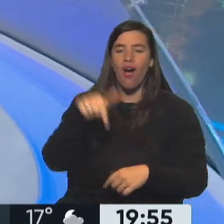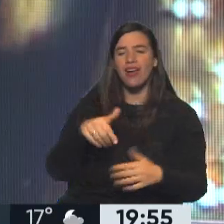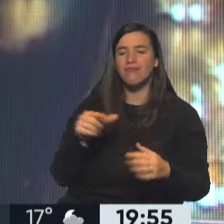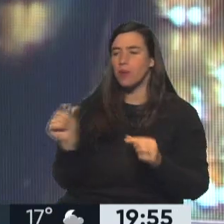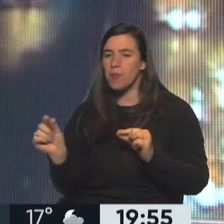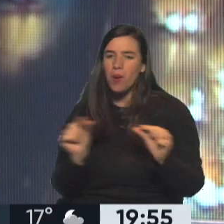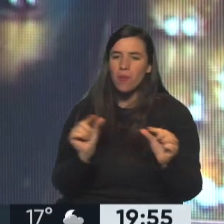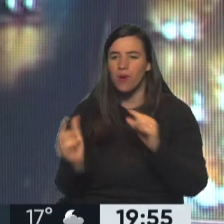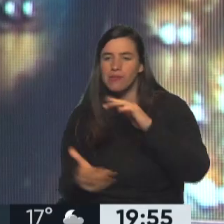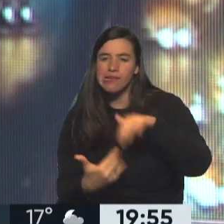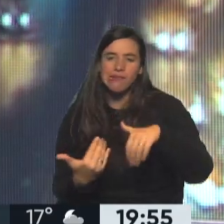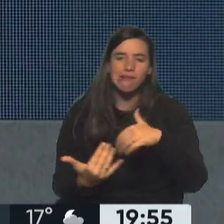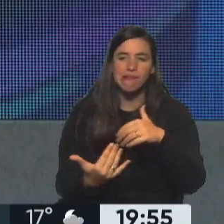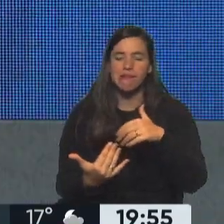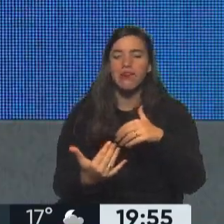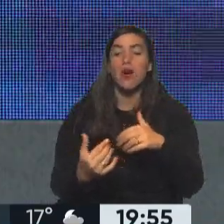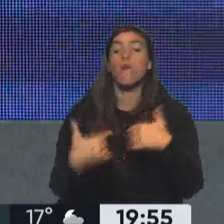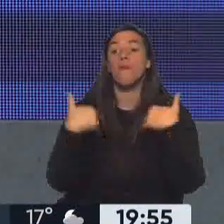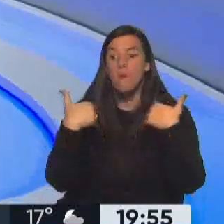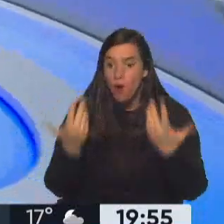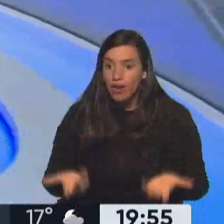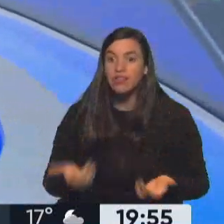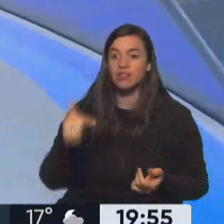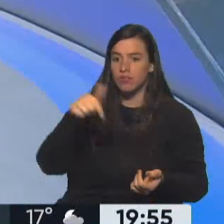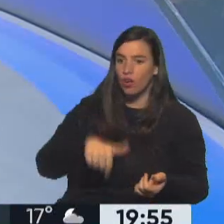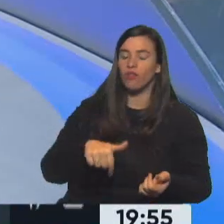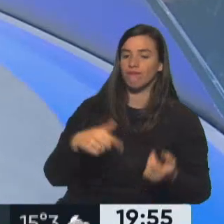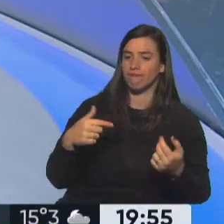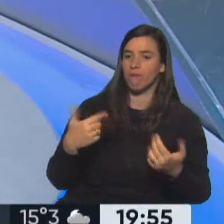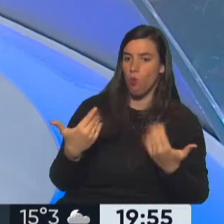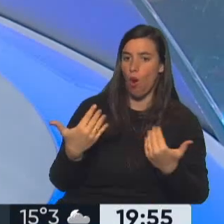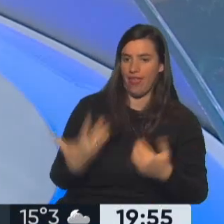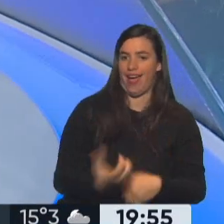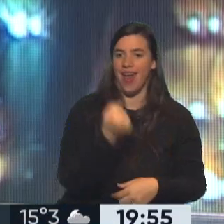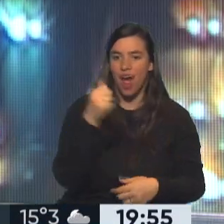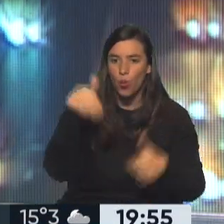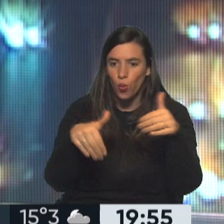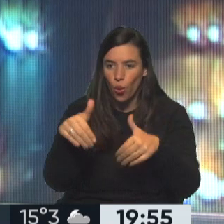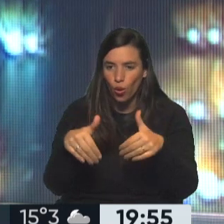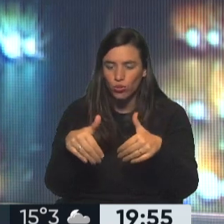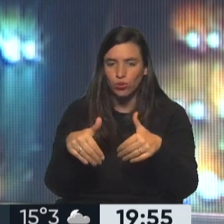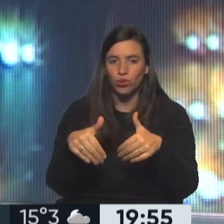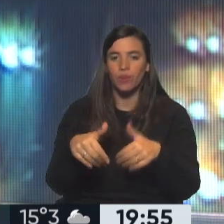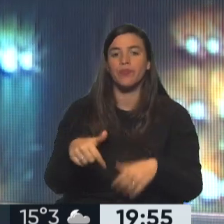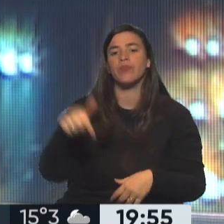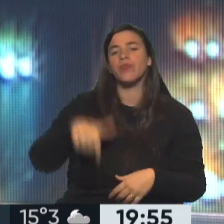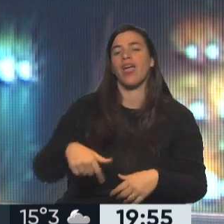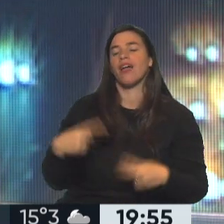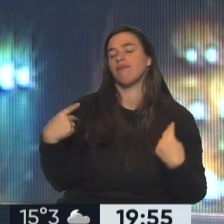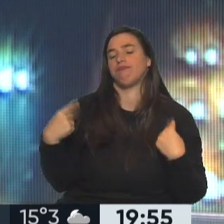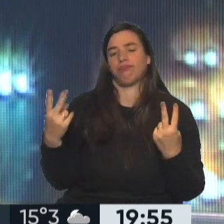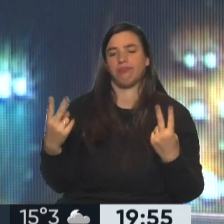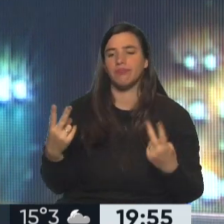puede disputar ese voto. No cuando él hablaba de la rebeldía, yo ahí creo que hay un tema, ¿no? La pandemia, si bien